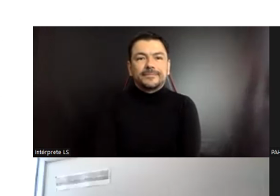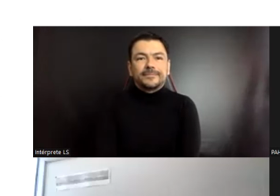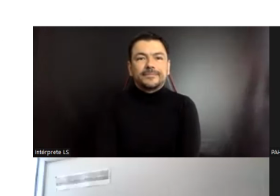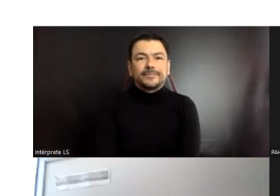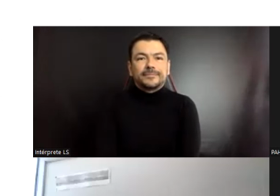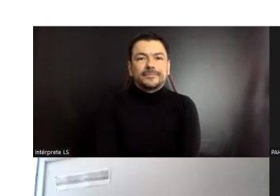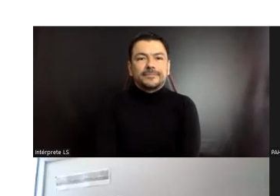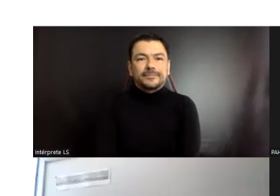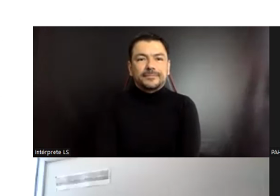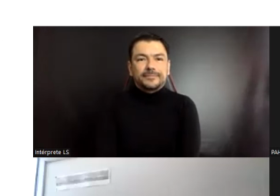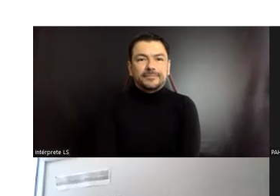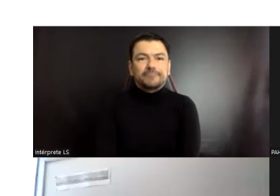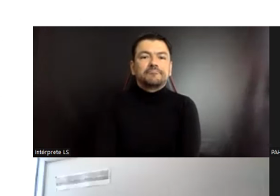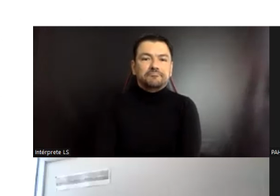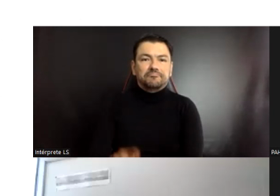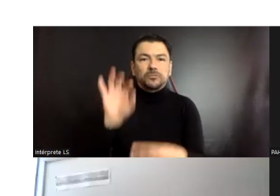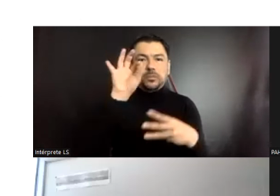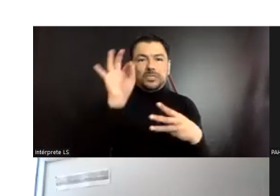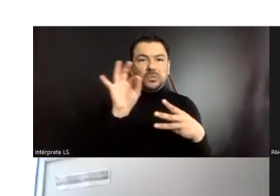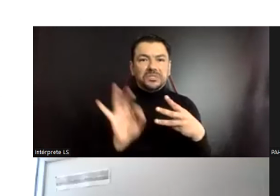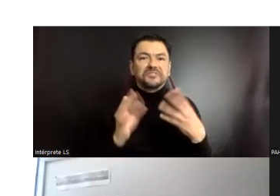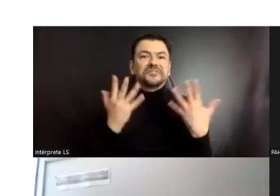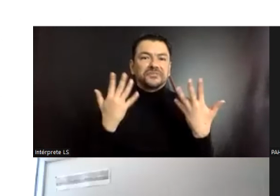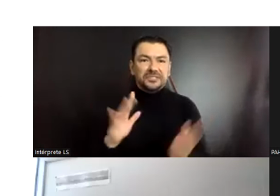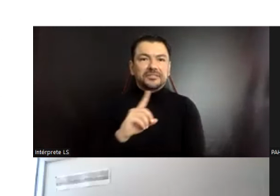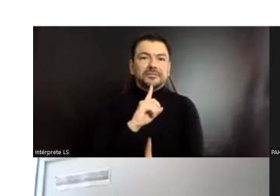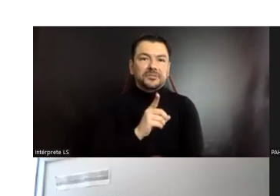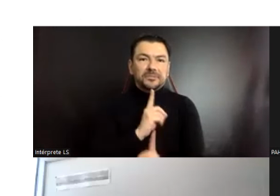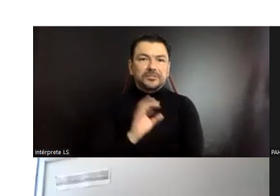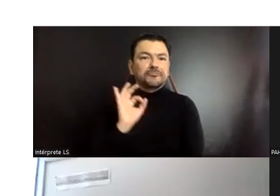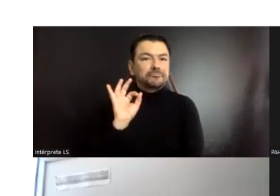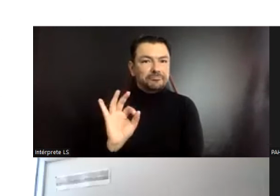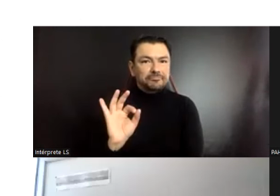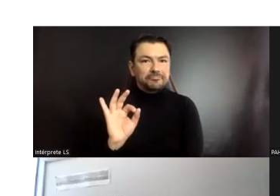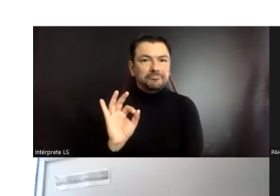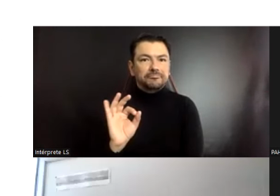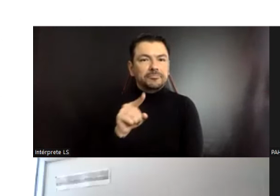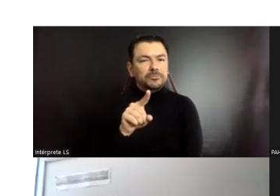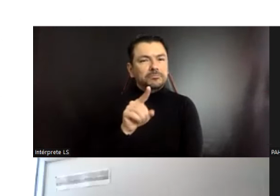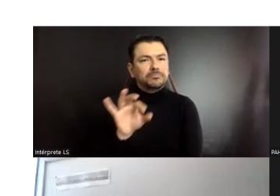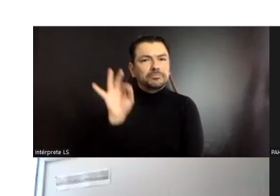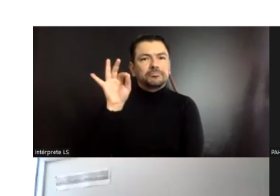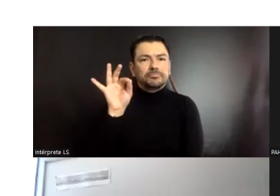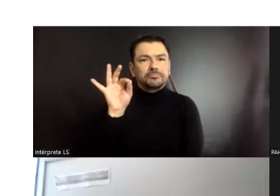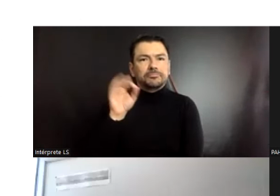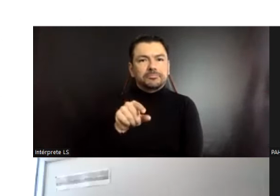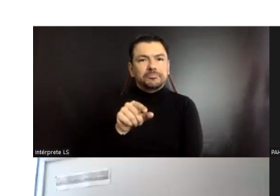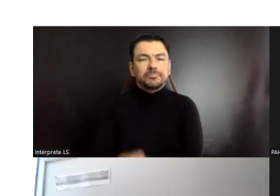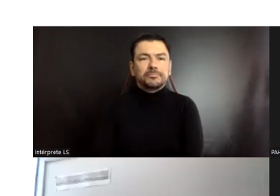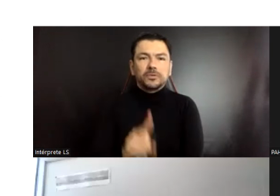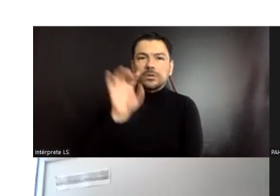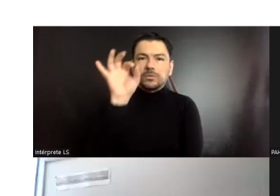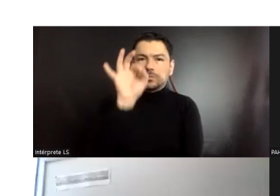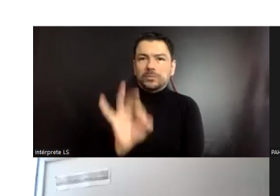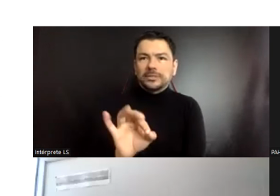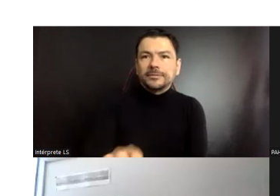ver con lo que se ha conversado, pero creo que hay una pregunta más en la sección de preguntas y respuestas. Un